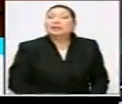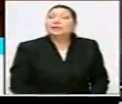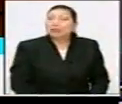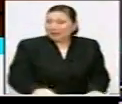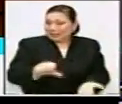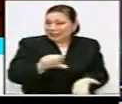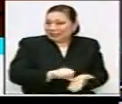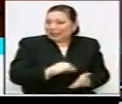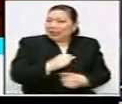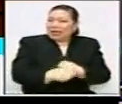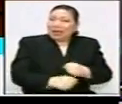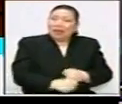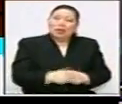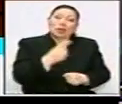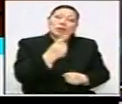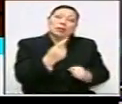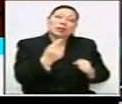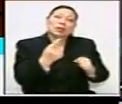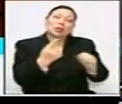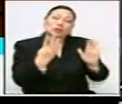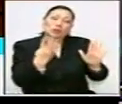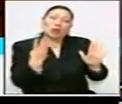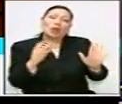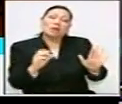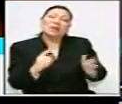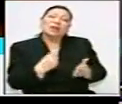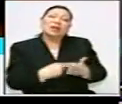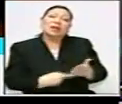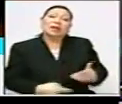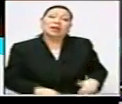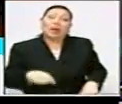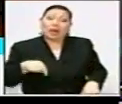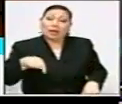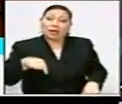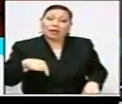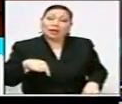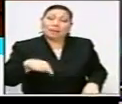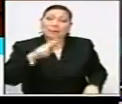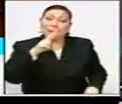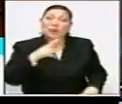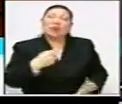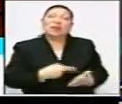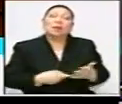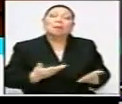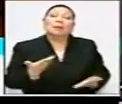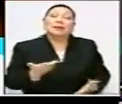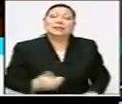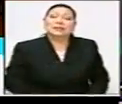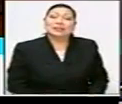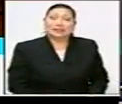Hablamos del año 90. ¿Y qué pasa en nuestra región?